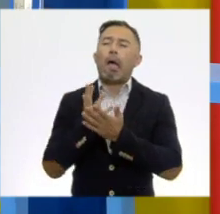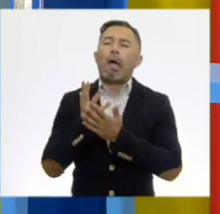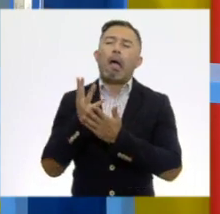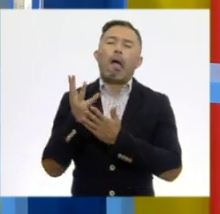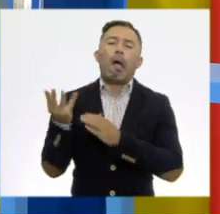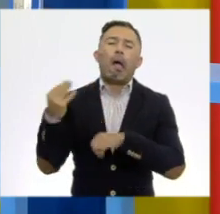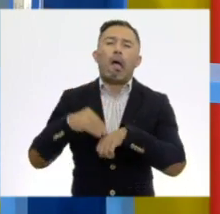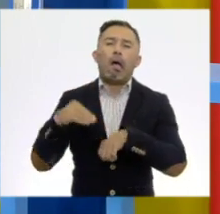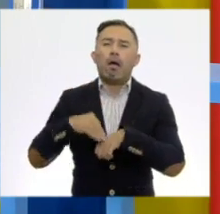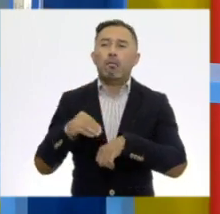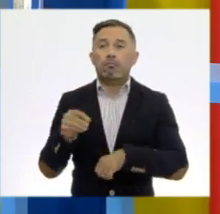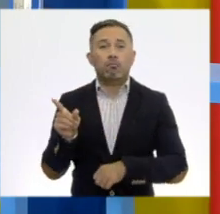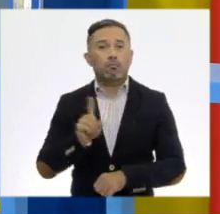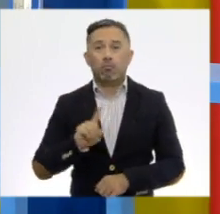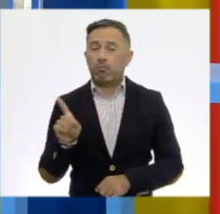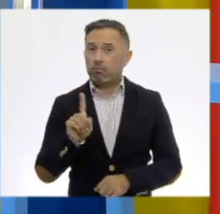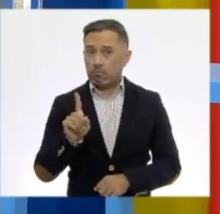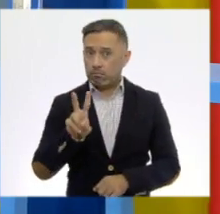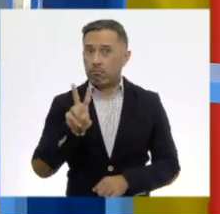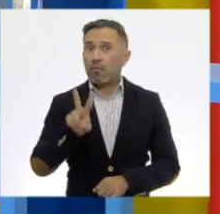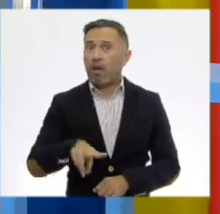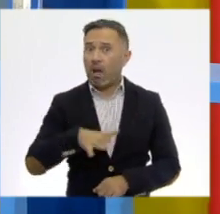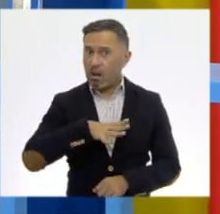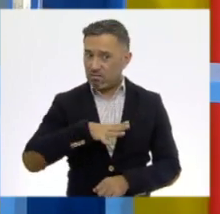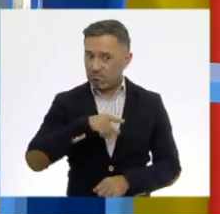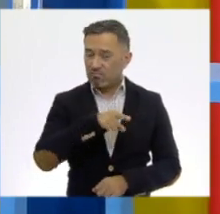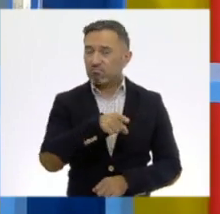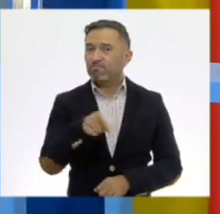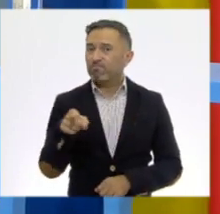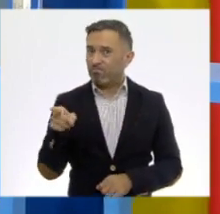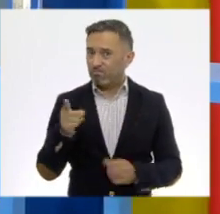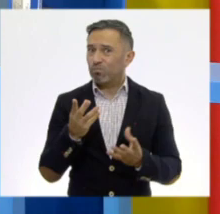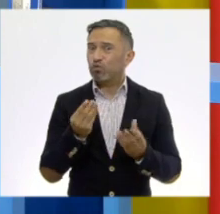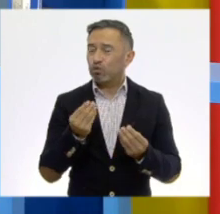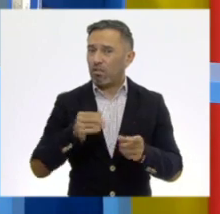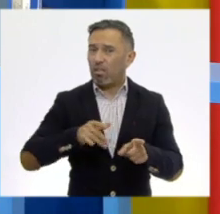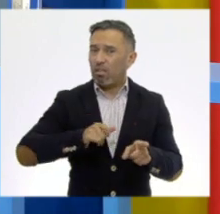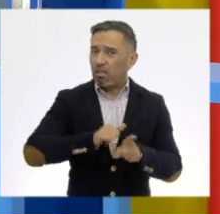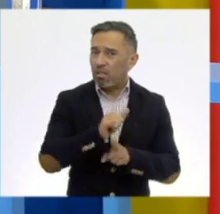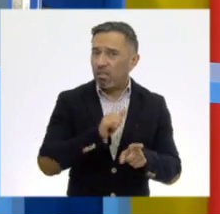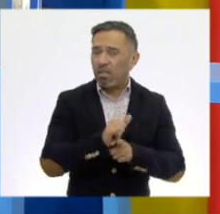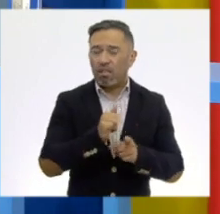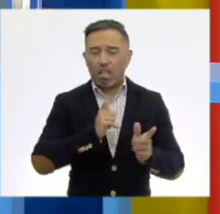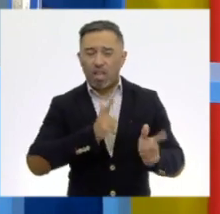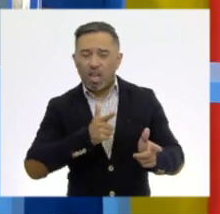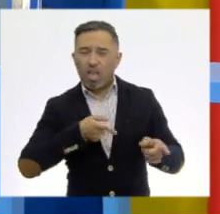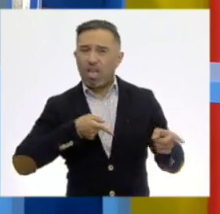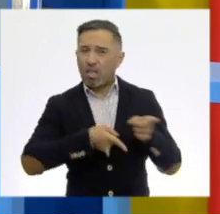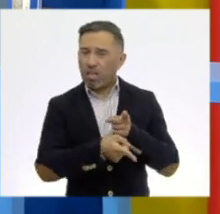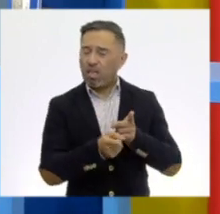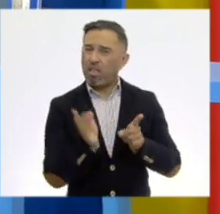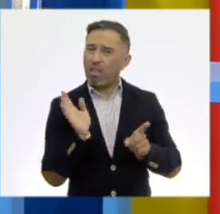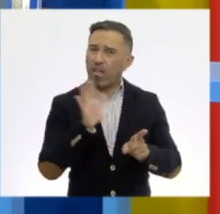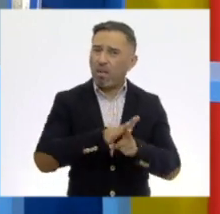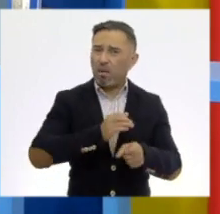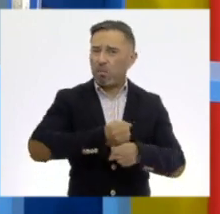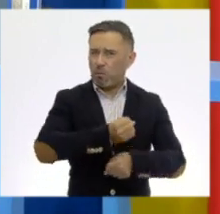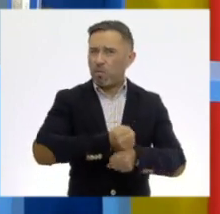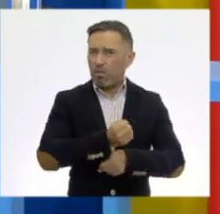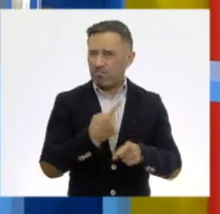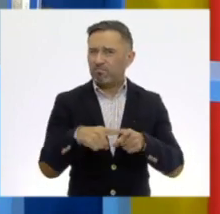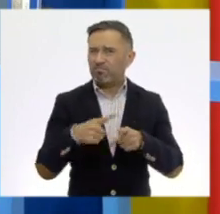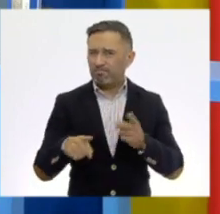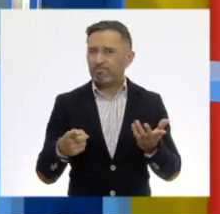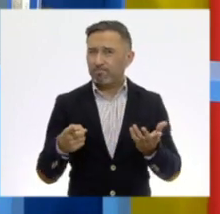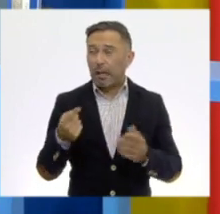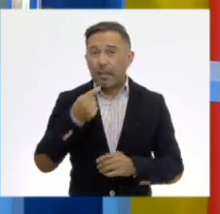y muchas cosas más. Yo por eso quiero felicitar a esta niña que nos cuenta con gran valentía lo